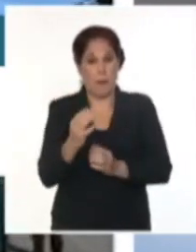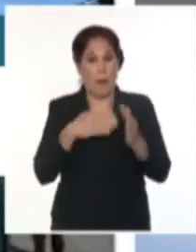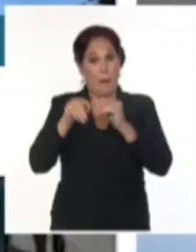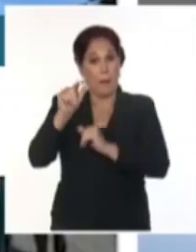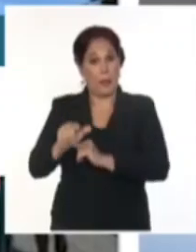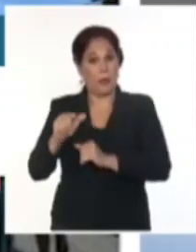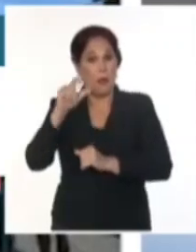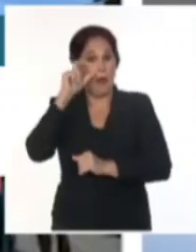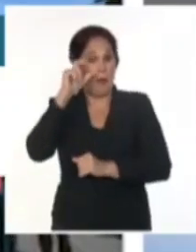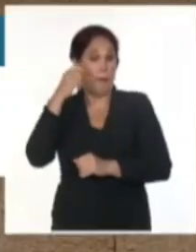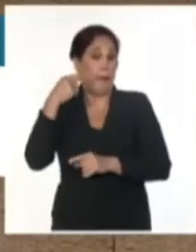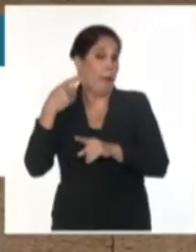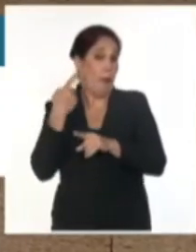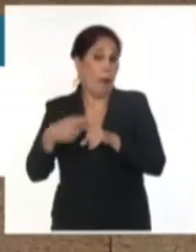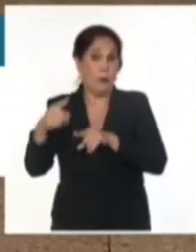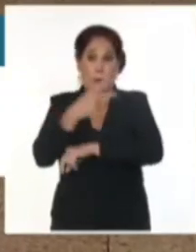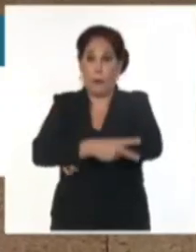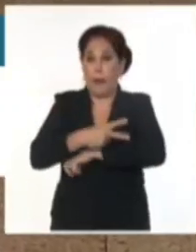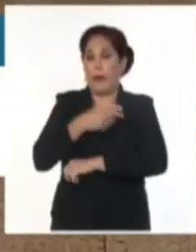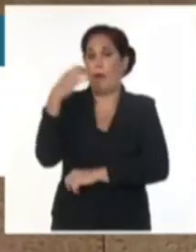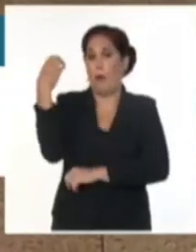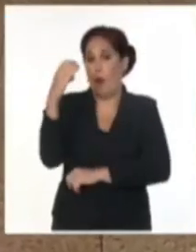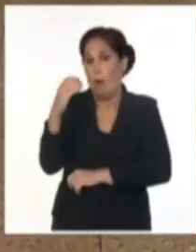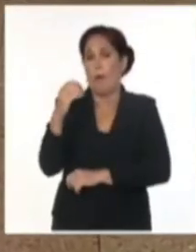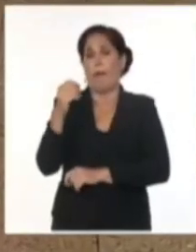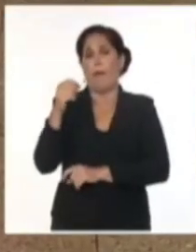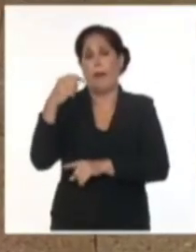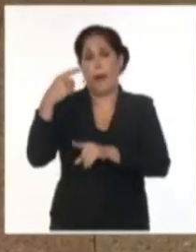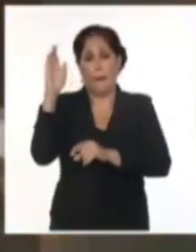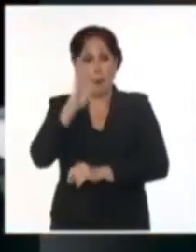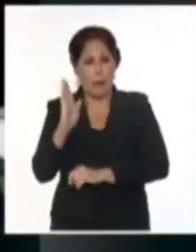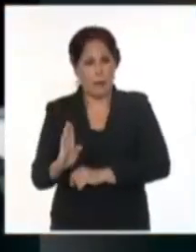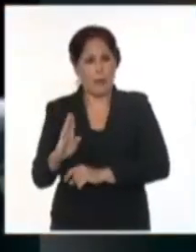Relaciones Exteriores de Colombia, Brasil y Trinidad y Tobago.